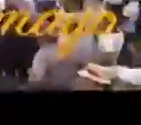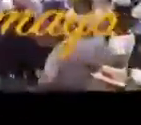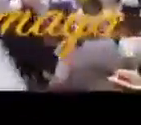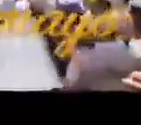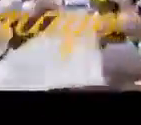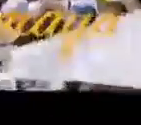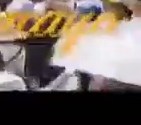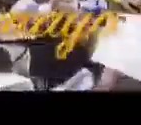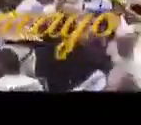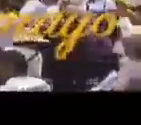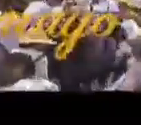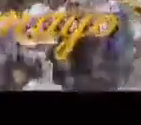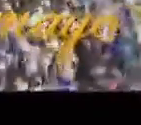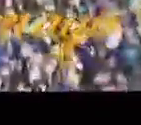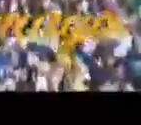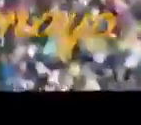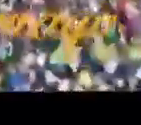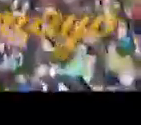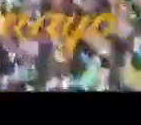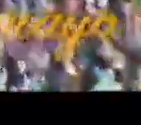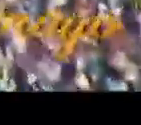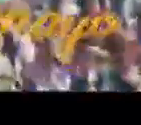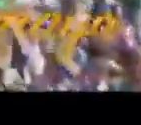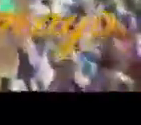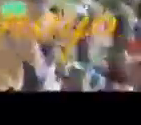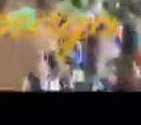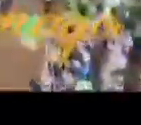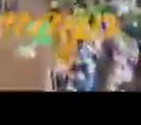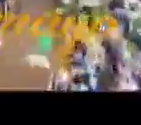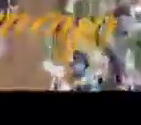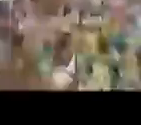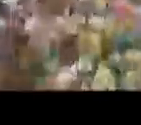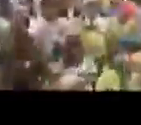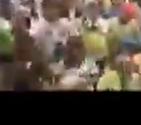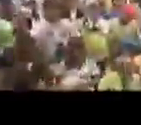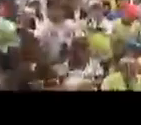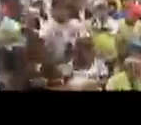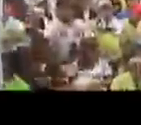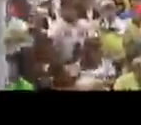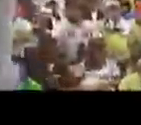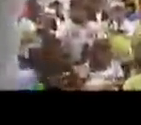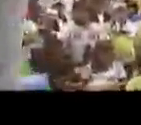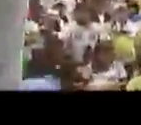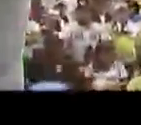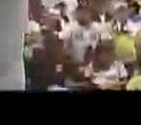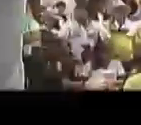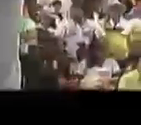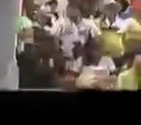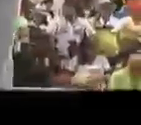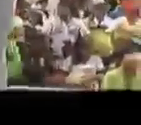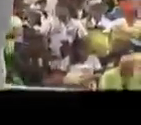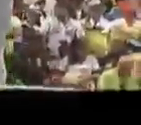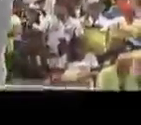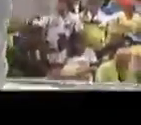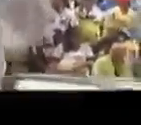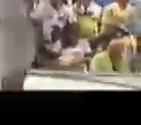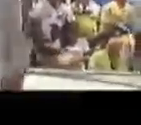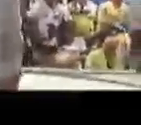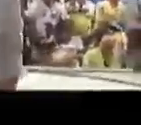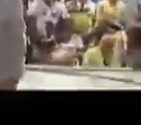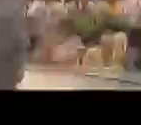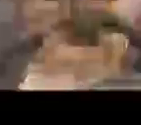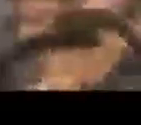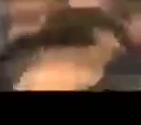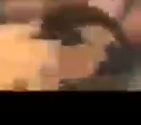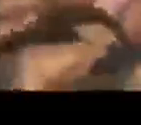Sábado 20 de mayo te esperamos en la concha acústica del Parque Samanes para decir ¡hasta la victoria siempre,